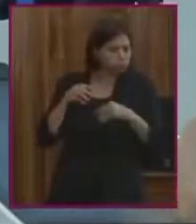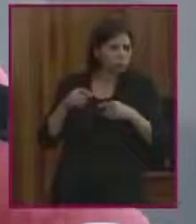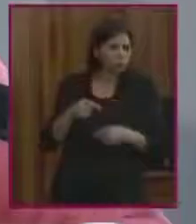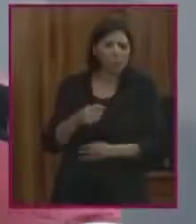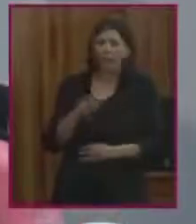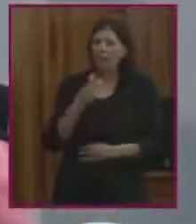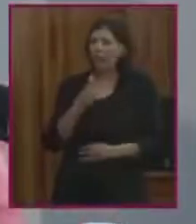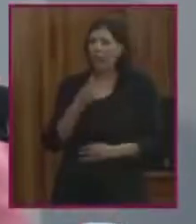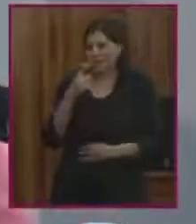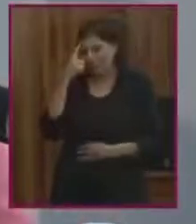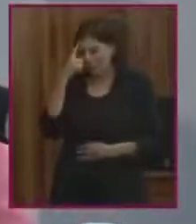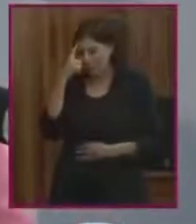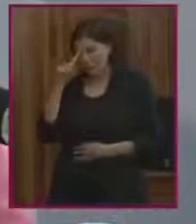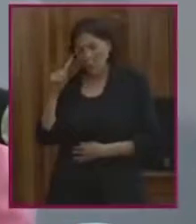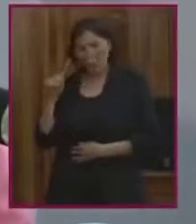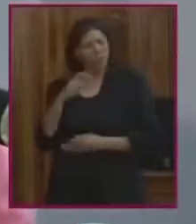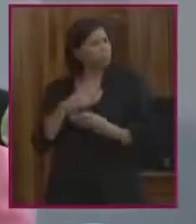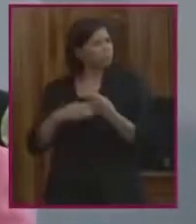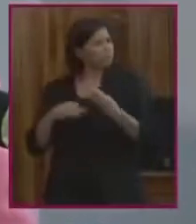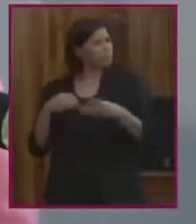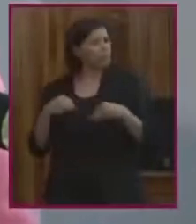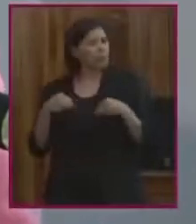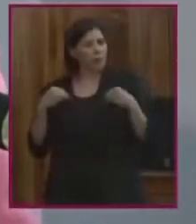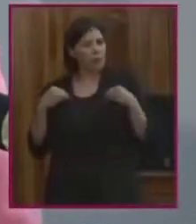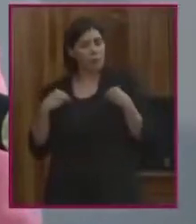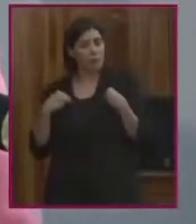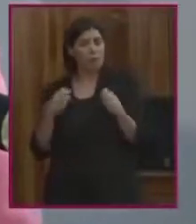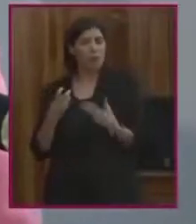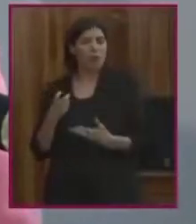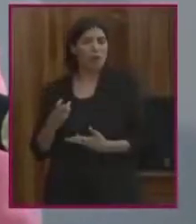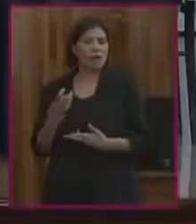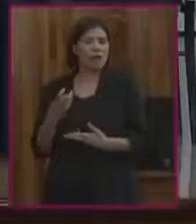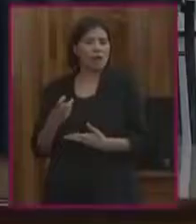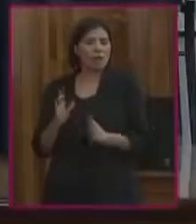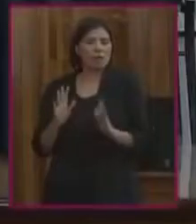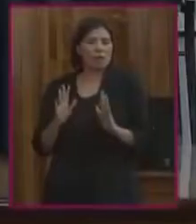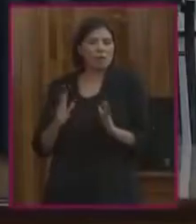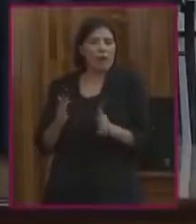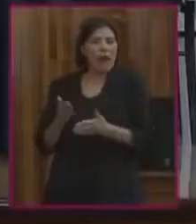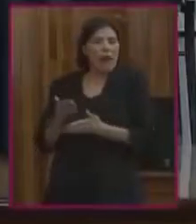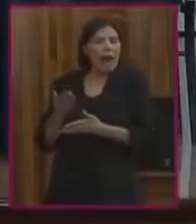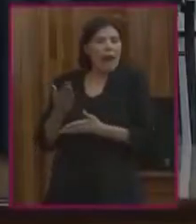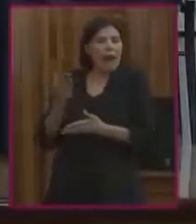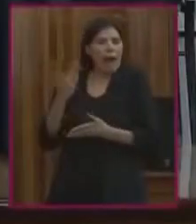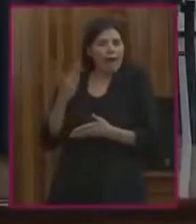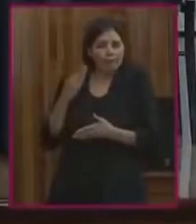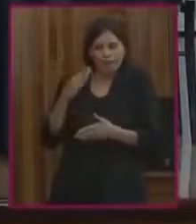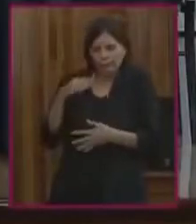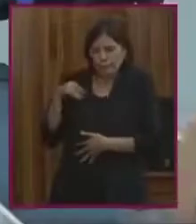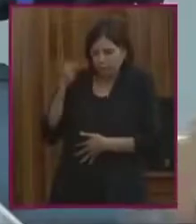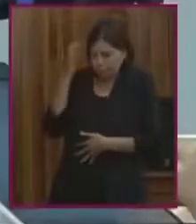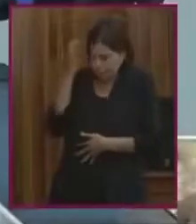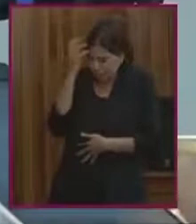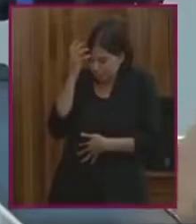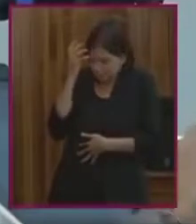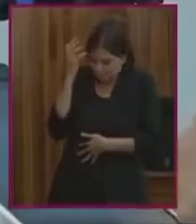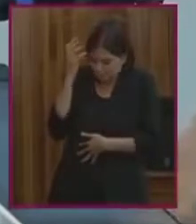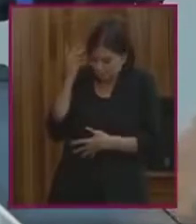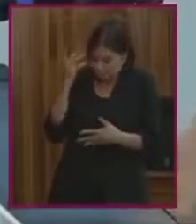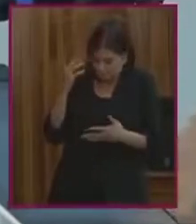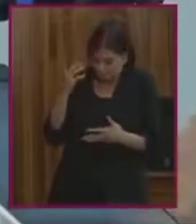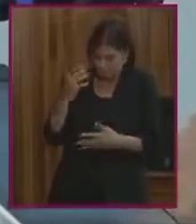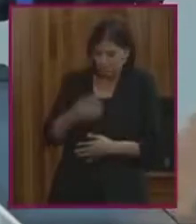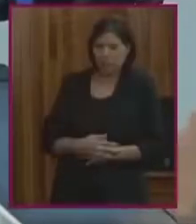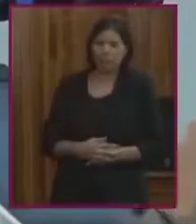vida. Que eso tiene ya bastante tiempo de que lo hemos reflexionado y lo hemos, digamos, introducido